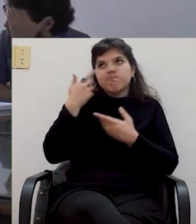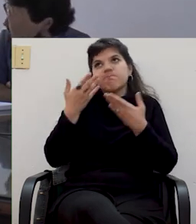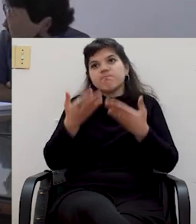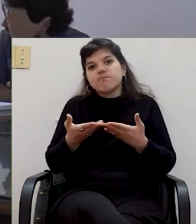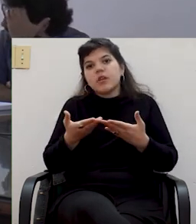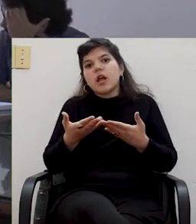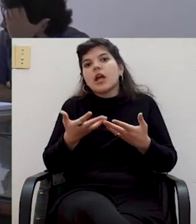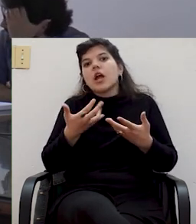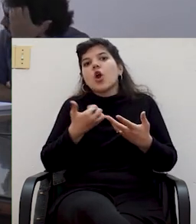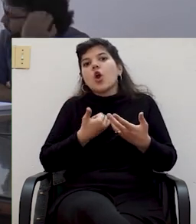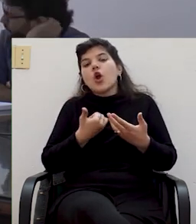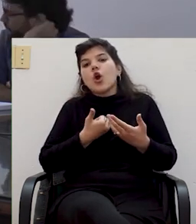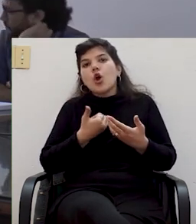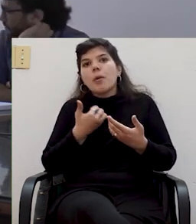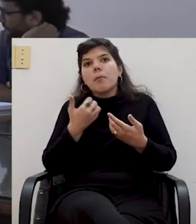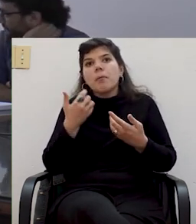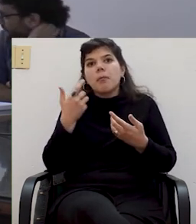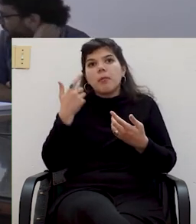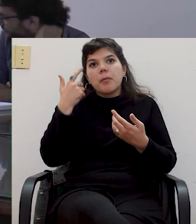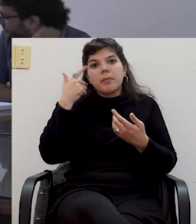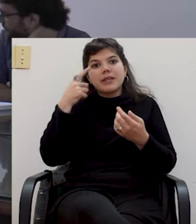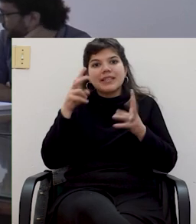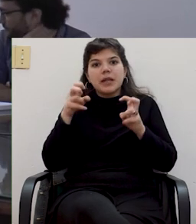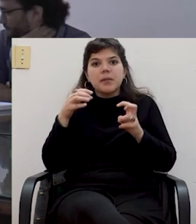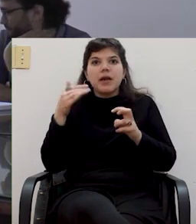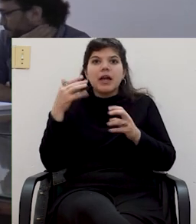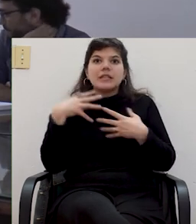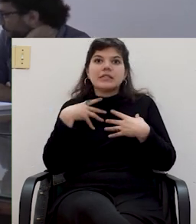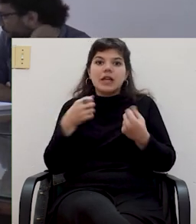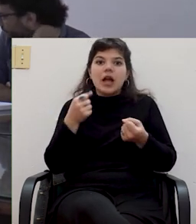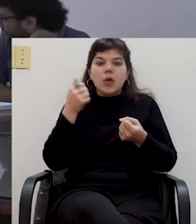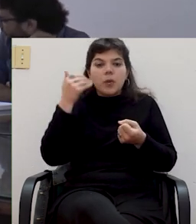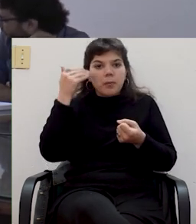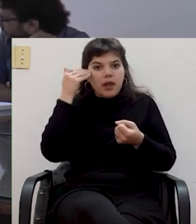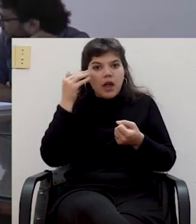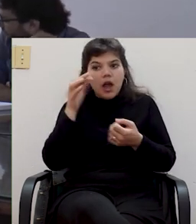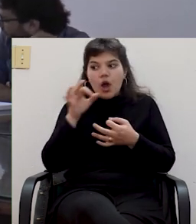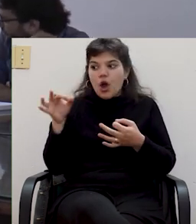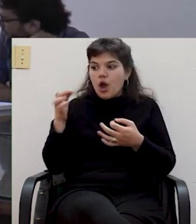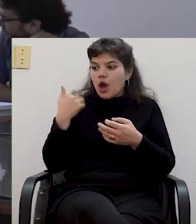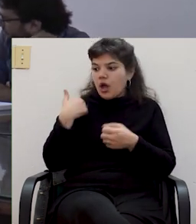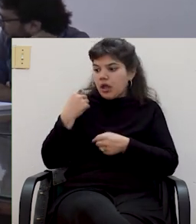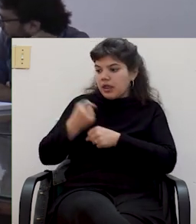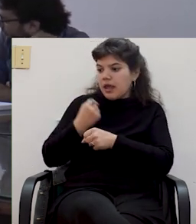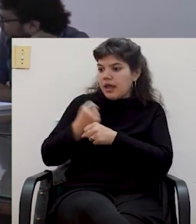bueno, qué concepción de salud mental, ¿no? Si trabajaremos desde una perspectiva